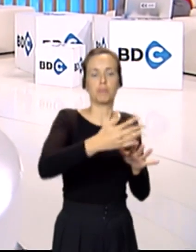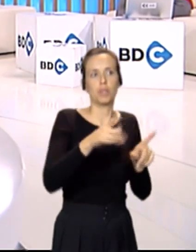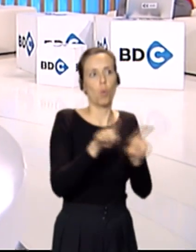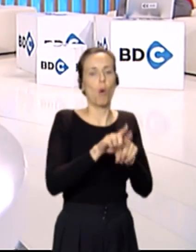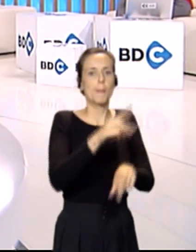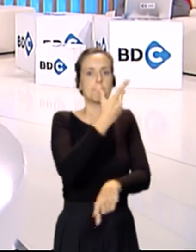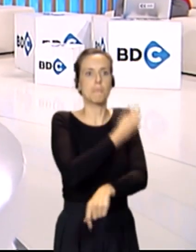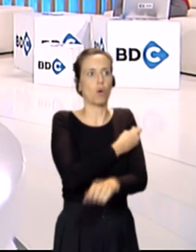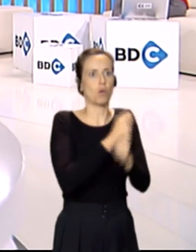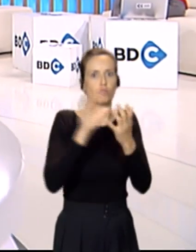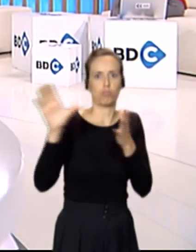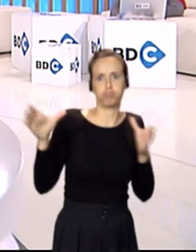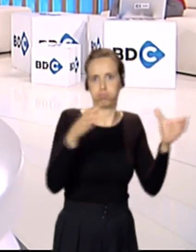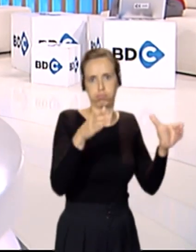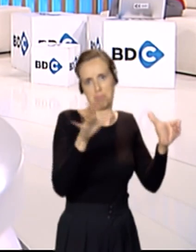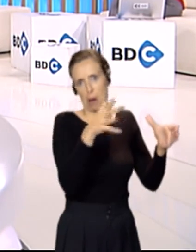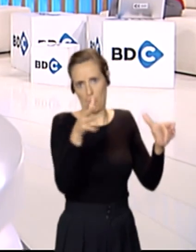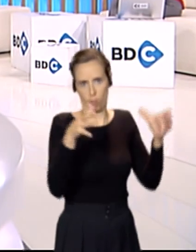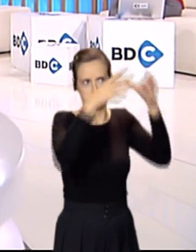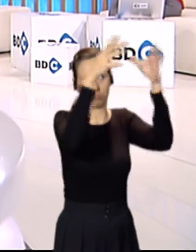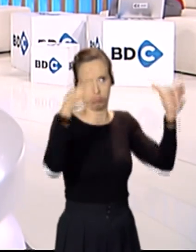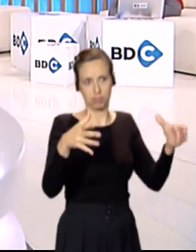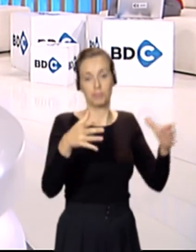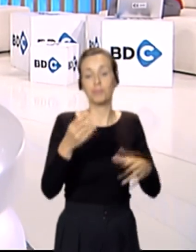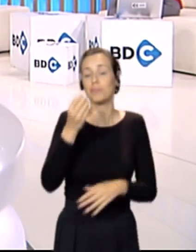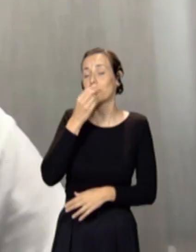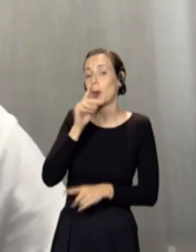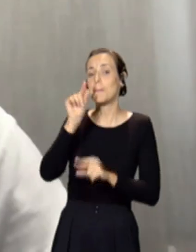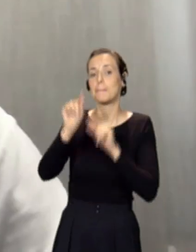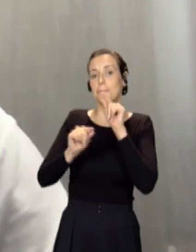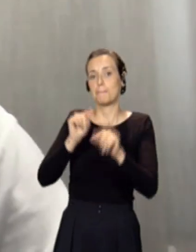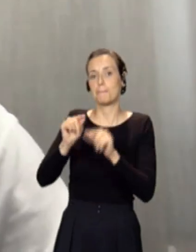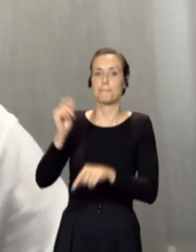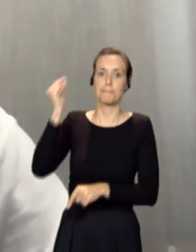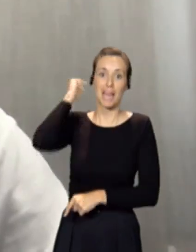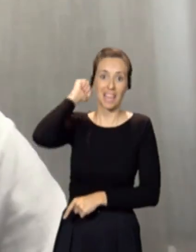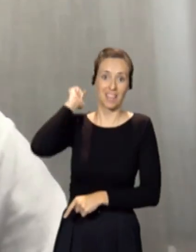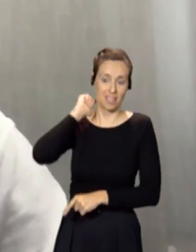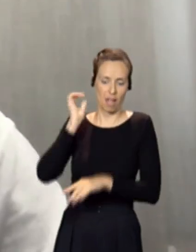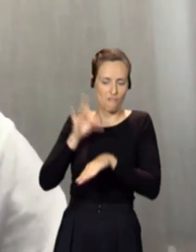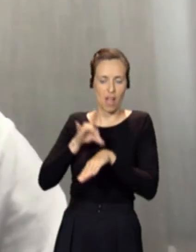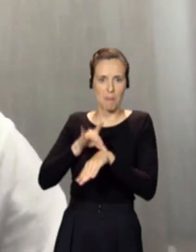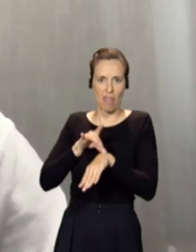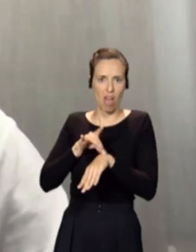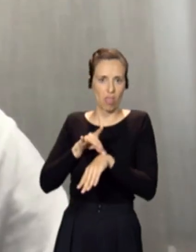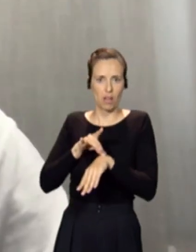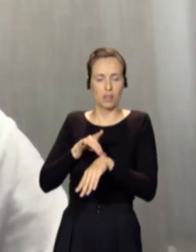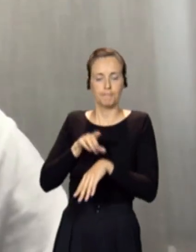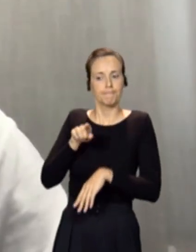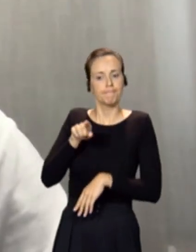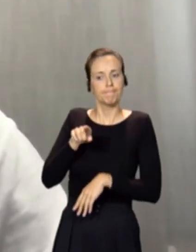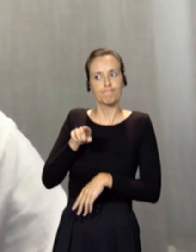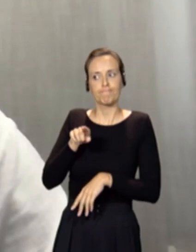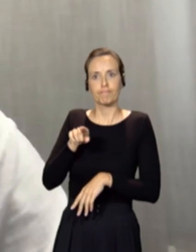masiva? Bueno, la meningitis meningocócica, la enfermedad meningocócica es una enfermedad